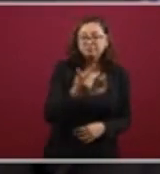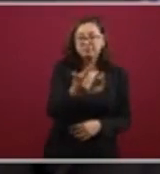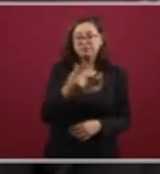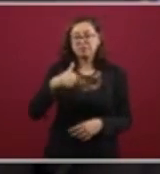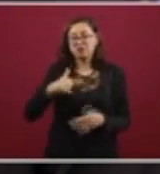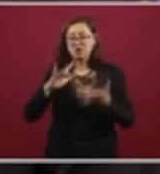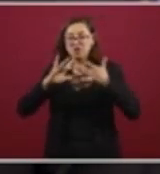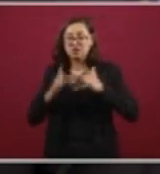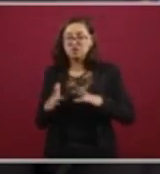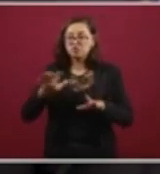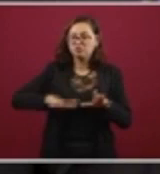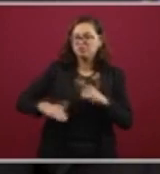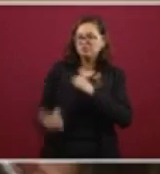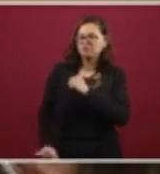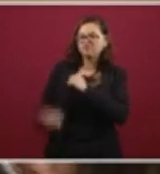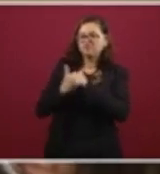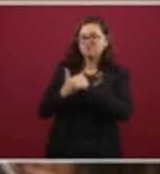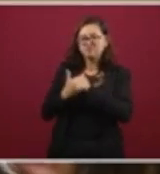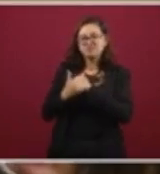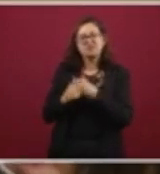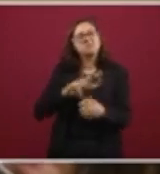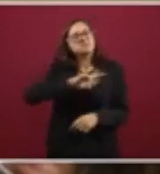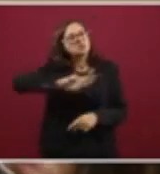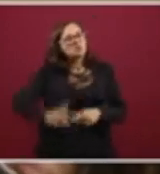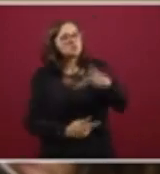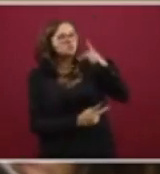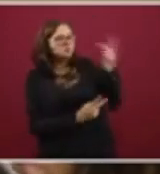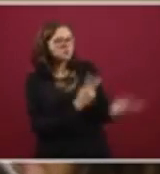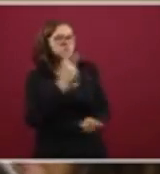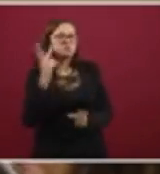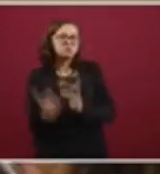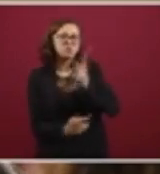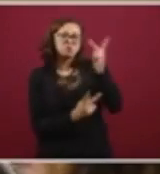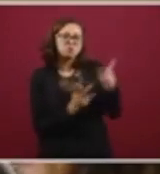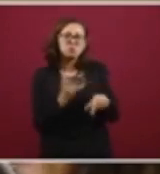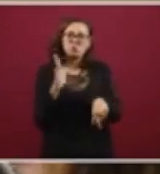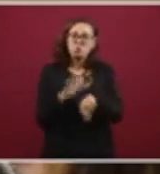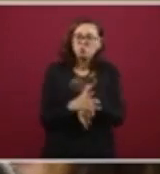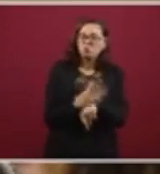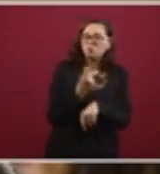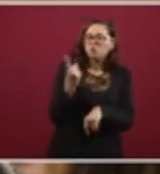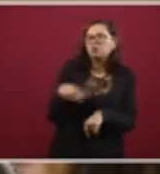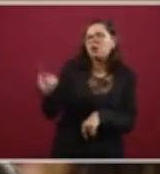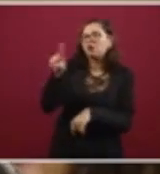mucho. Oye, Iber, ¿por qué el Poder Judicial